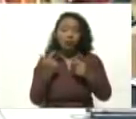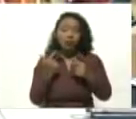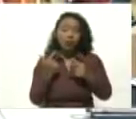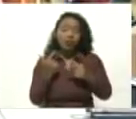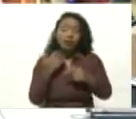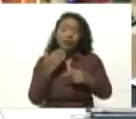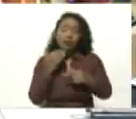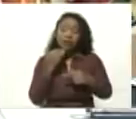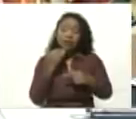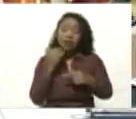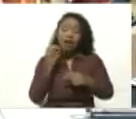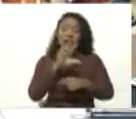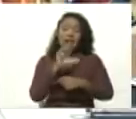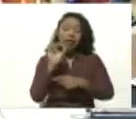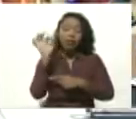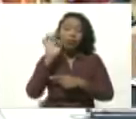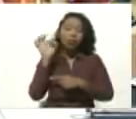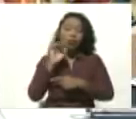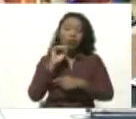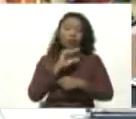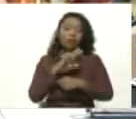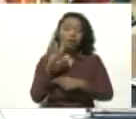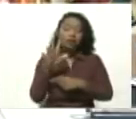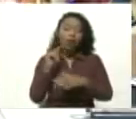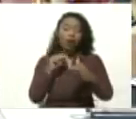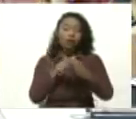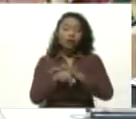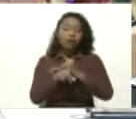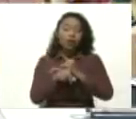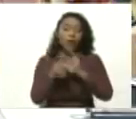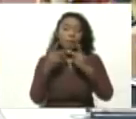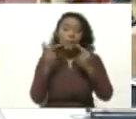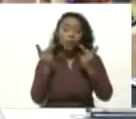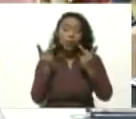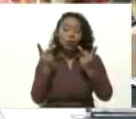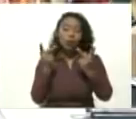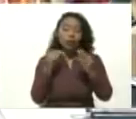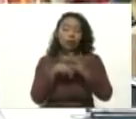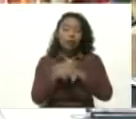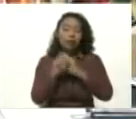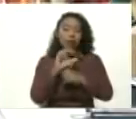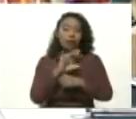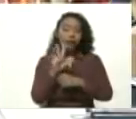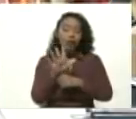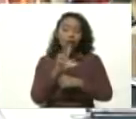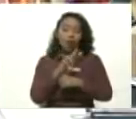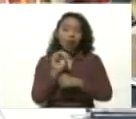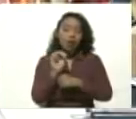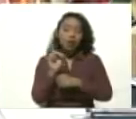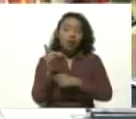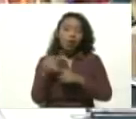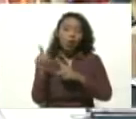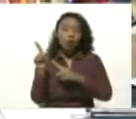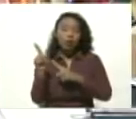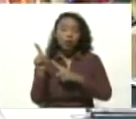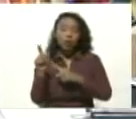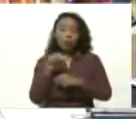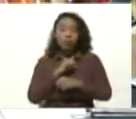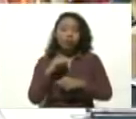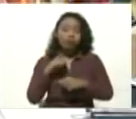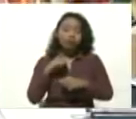la gente, el 30%, 35%, accedía a la educación pública, 35, 30. Y el resto a la educación